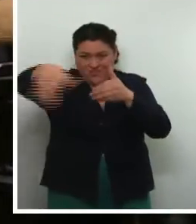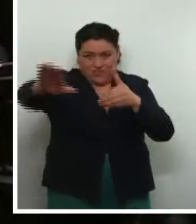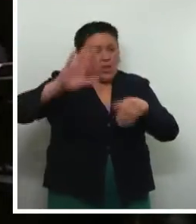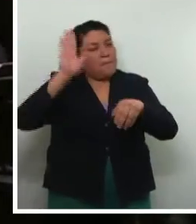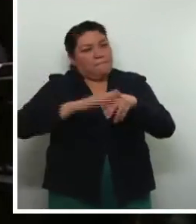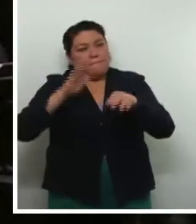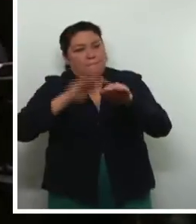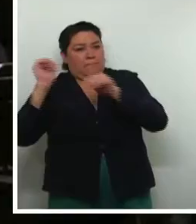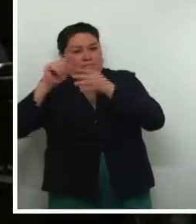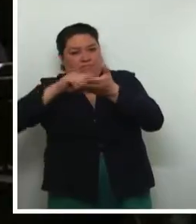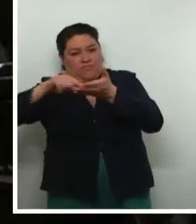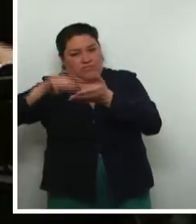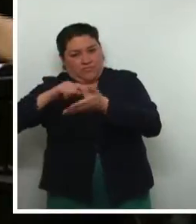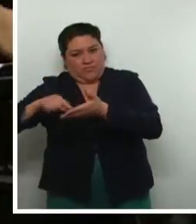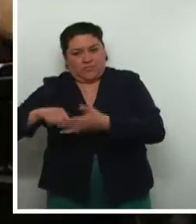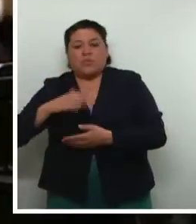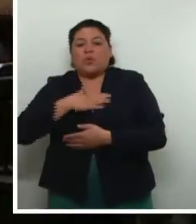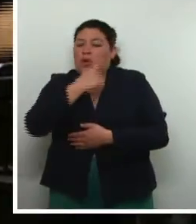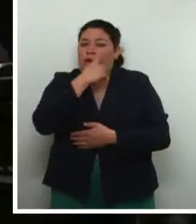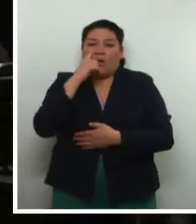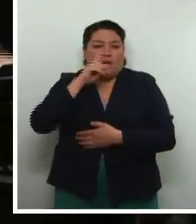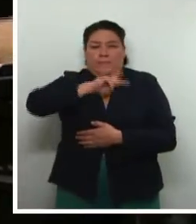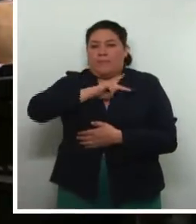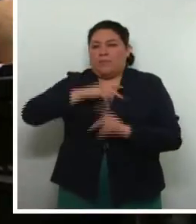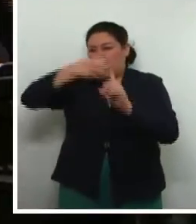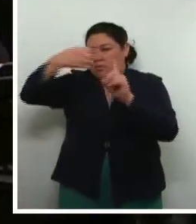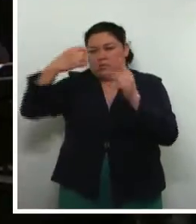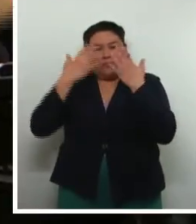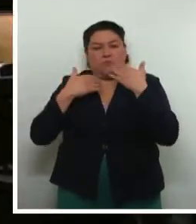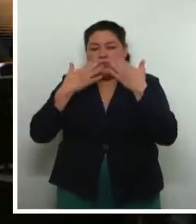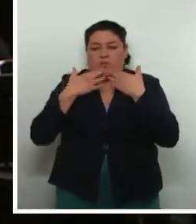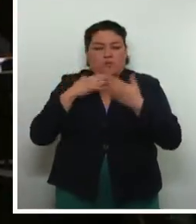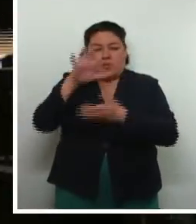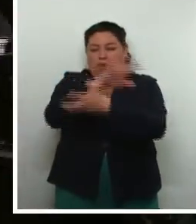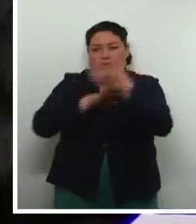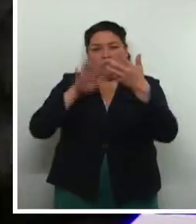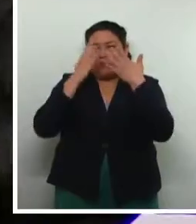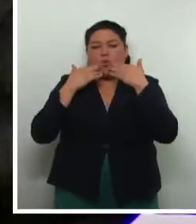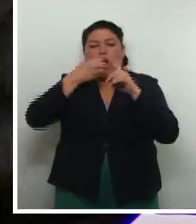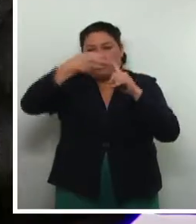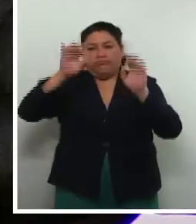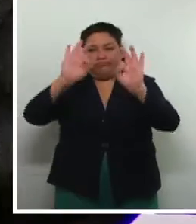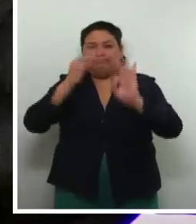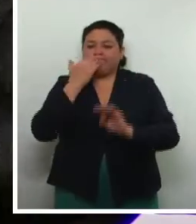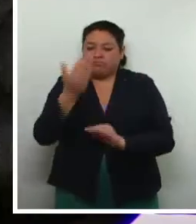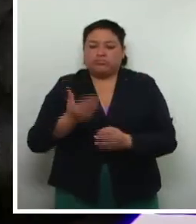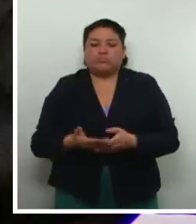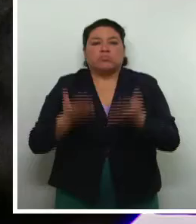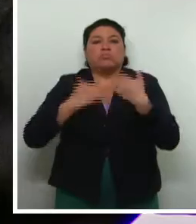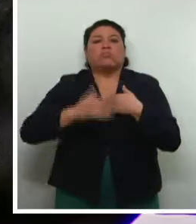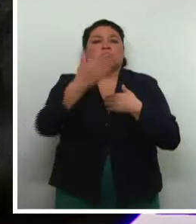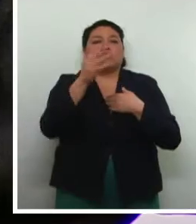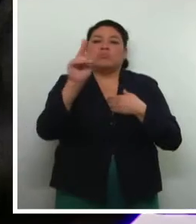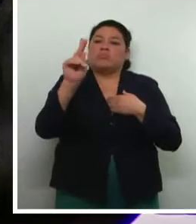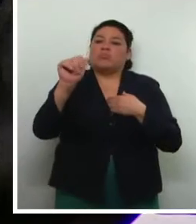ninguna contradicción desde nuestro punto de vista en el procedimiento de la mesa directiva. La diputada Patricia Ortiz.